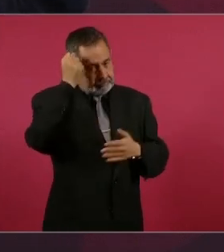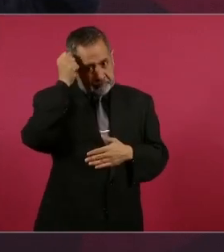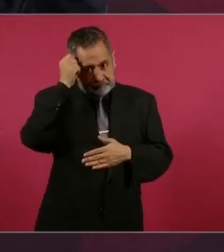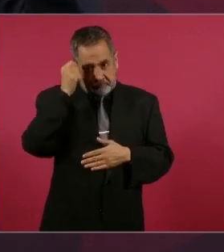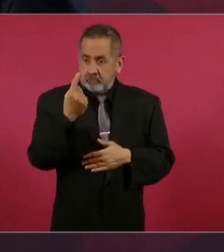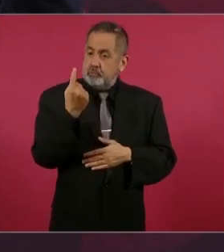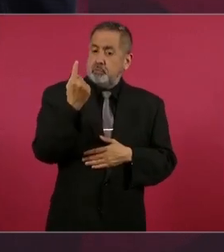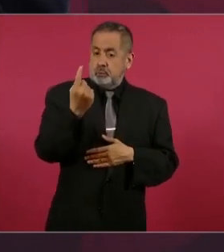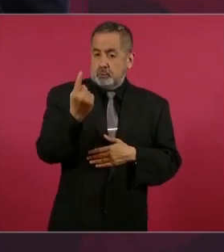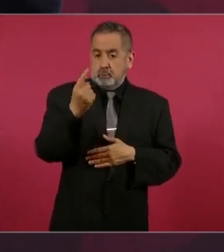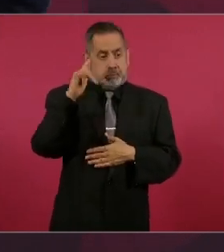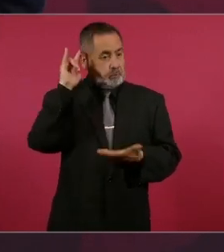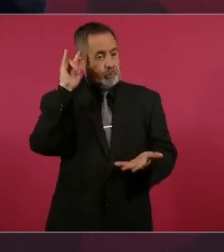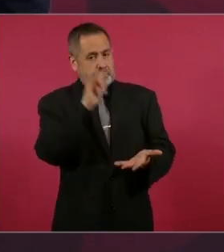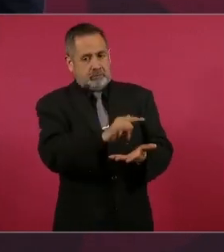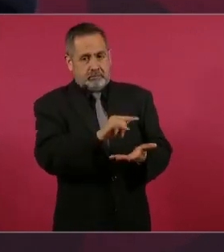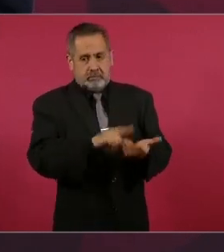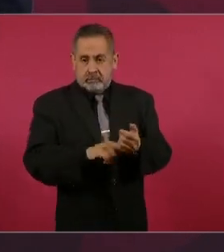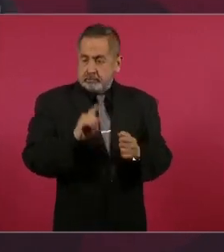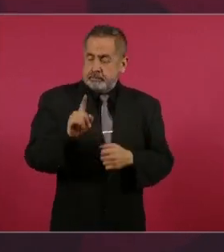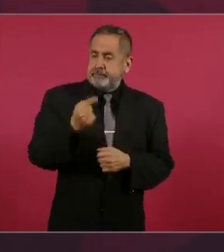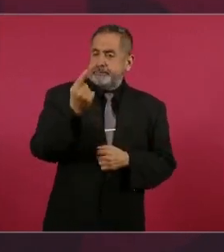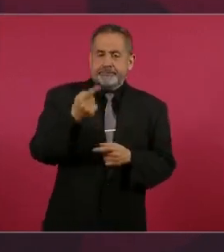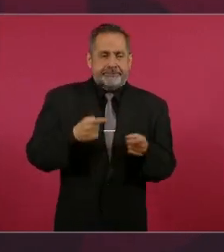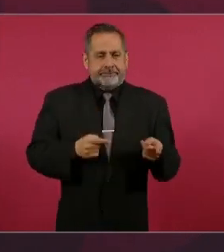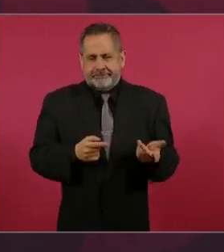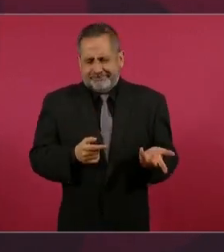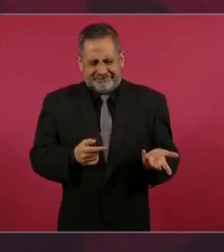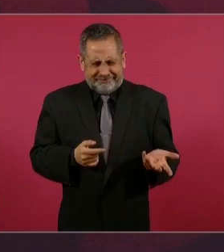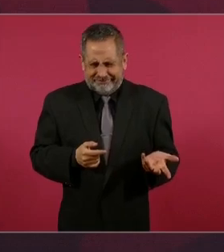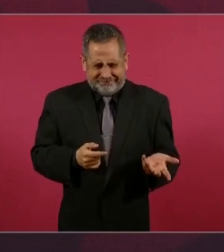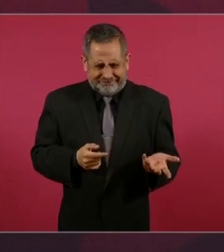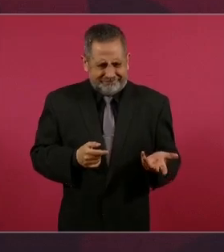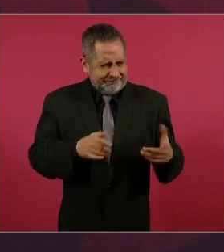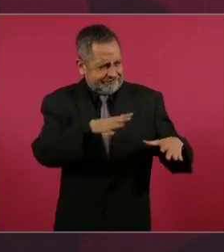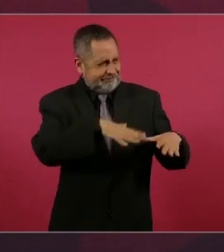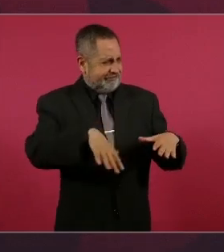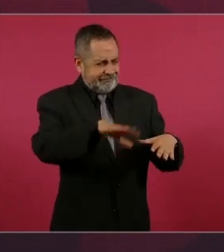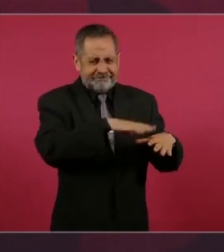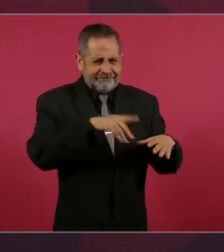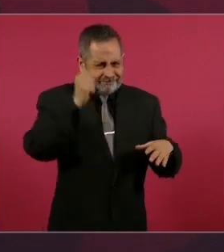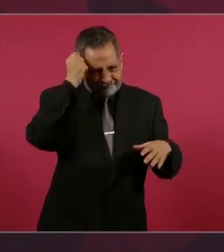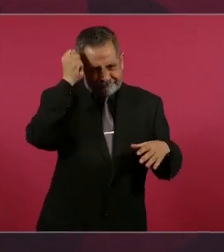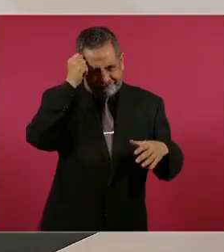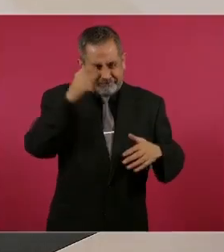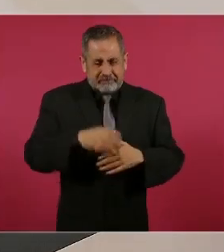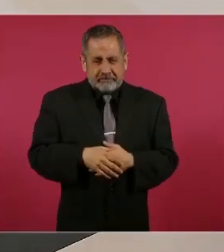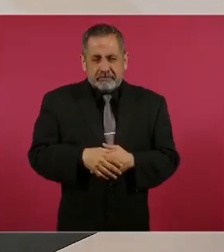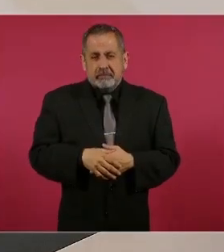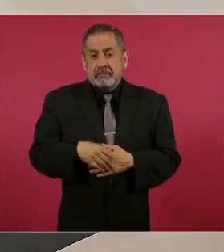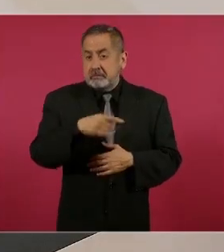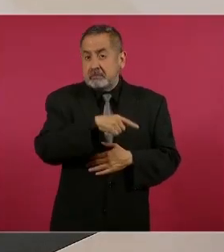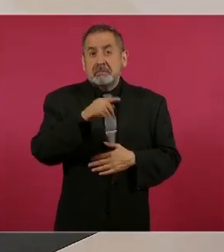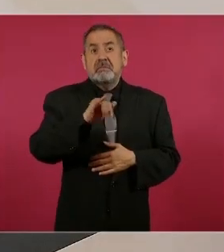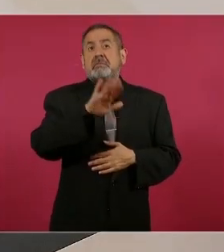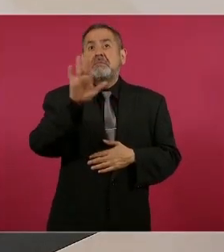y nada más iba a quedar el aeropuerto del lago de Texcoco, que lo iban a